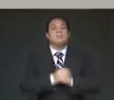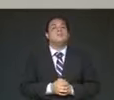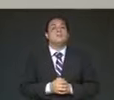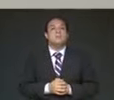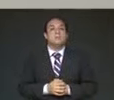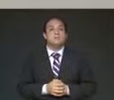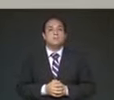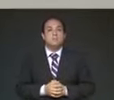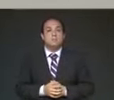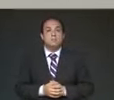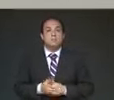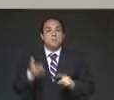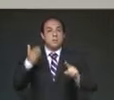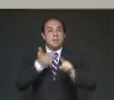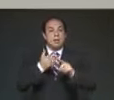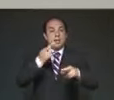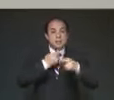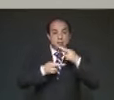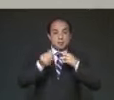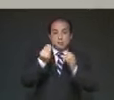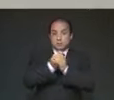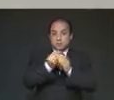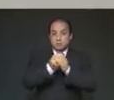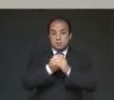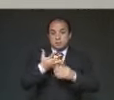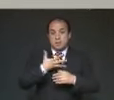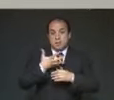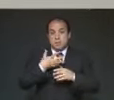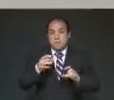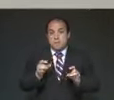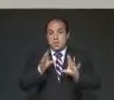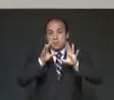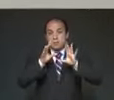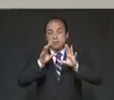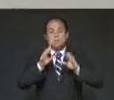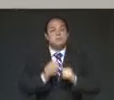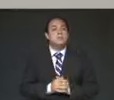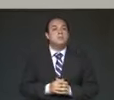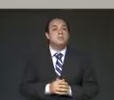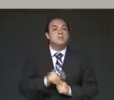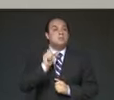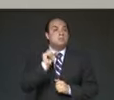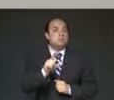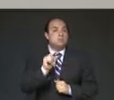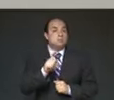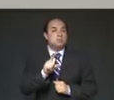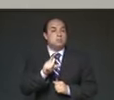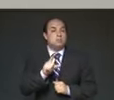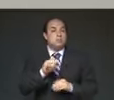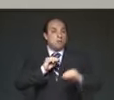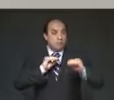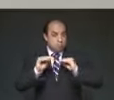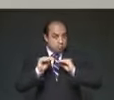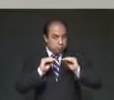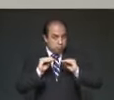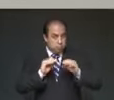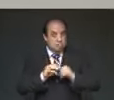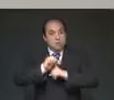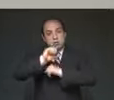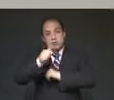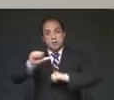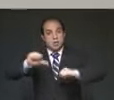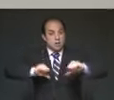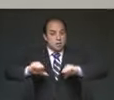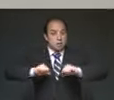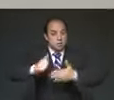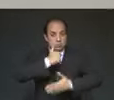que este regreso, que pues va a tener sus impactos también en la movilidad y en otras